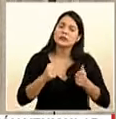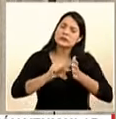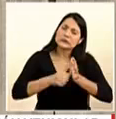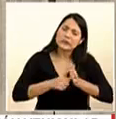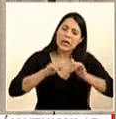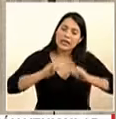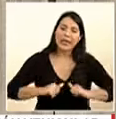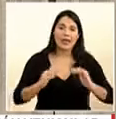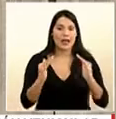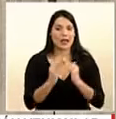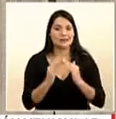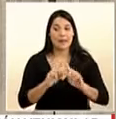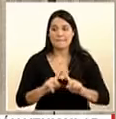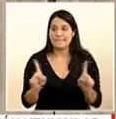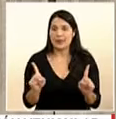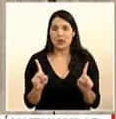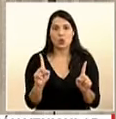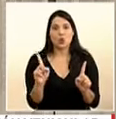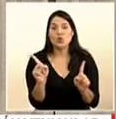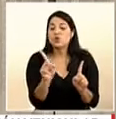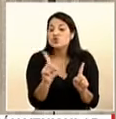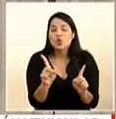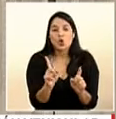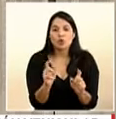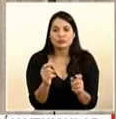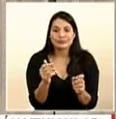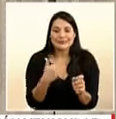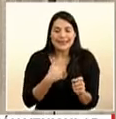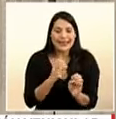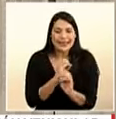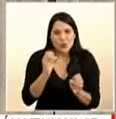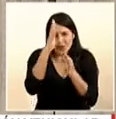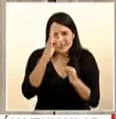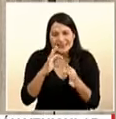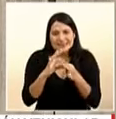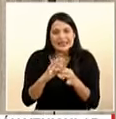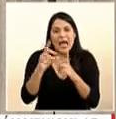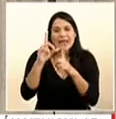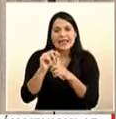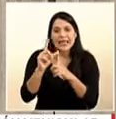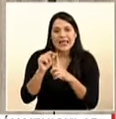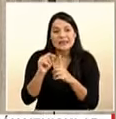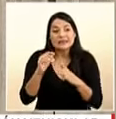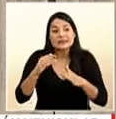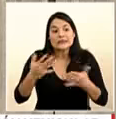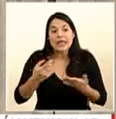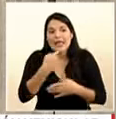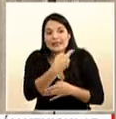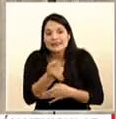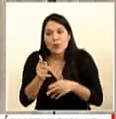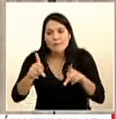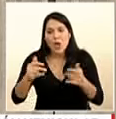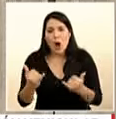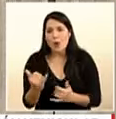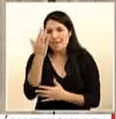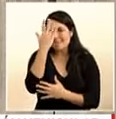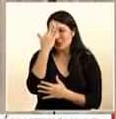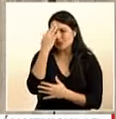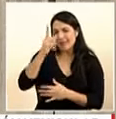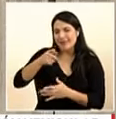pero no avanza ninguna regulación sobre alquileres que le podemos decir a las personas que tienen esa preocupación que ven